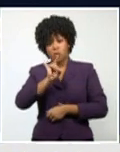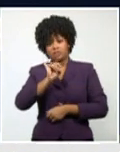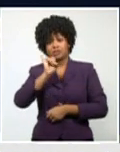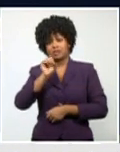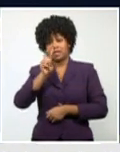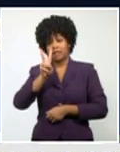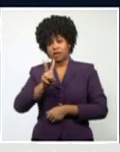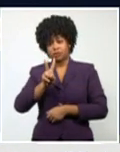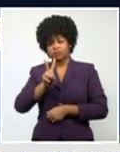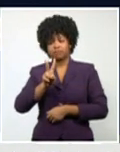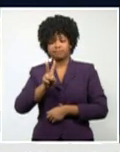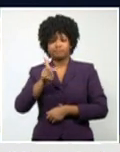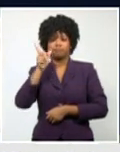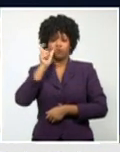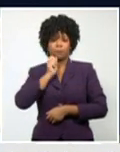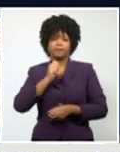son del sexo masculino.